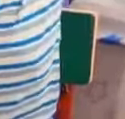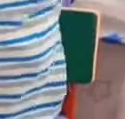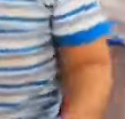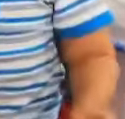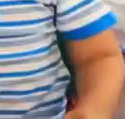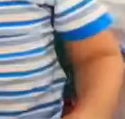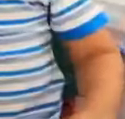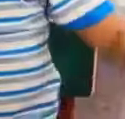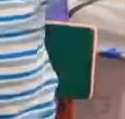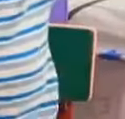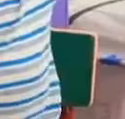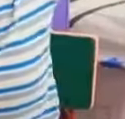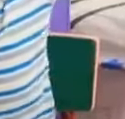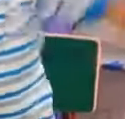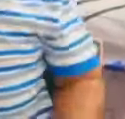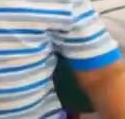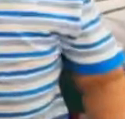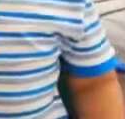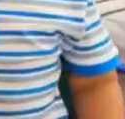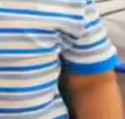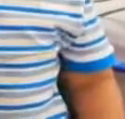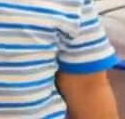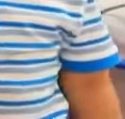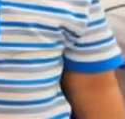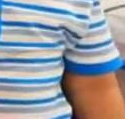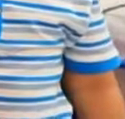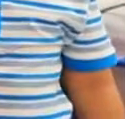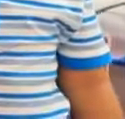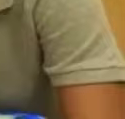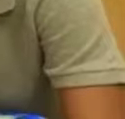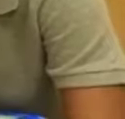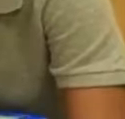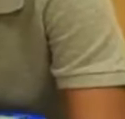las indisciplinas también me vacunaré.